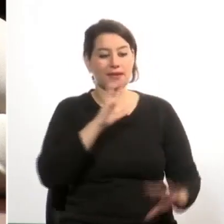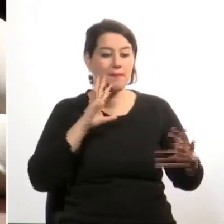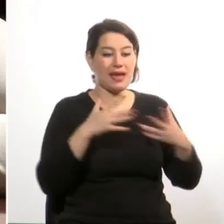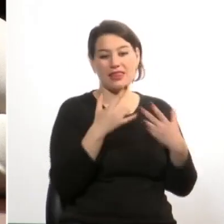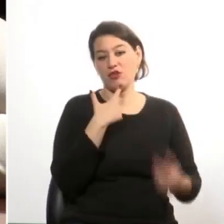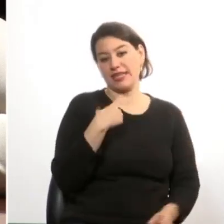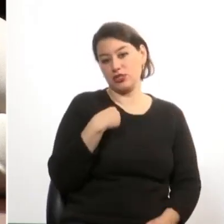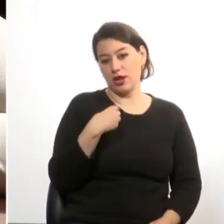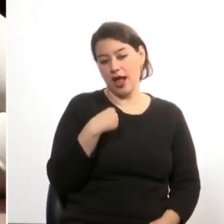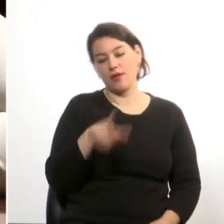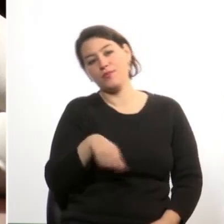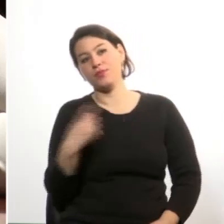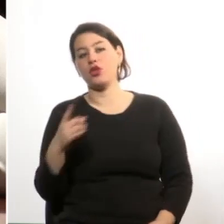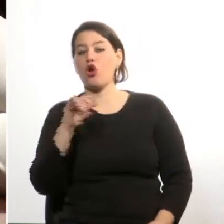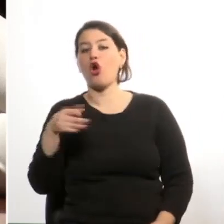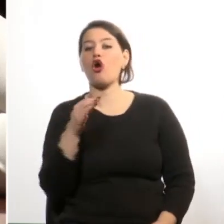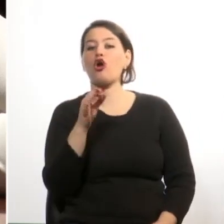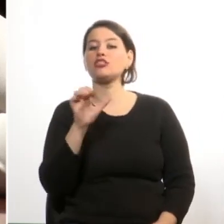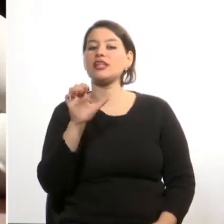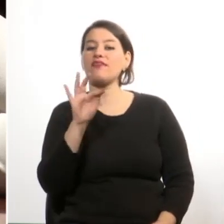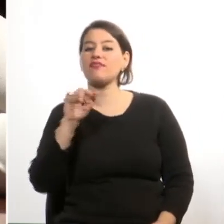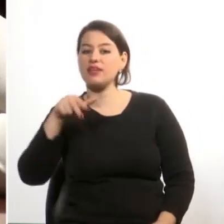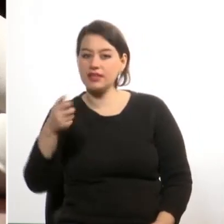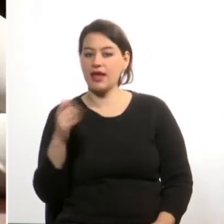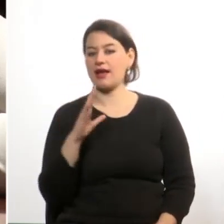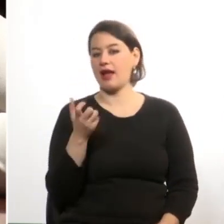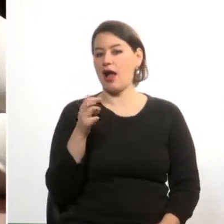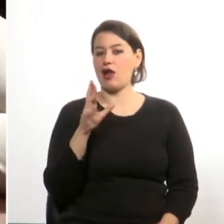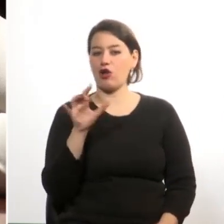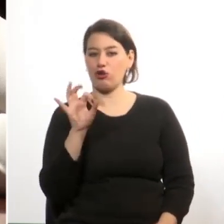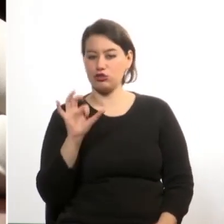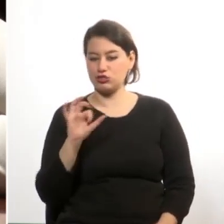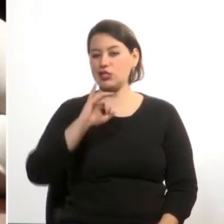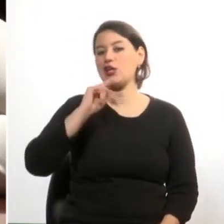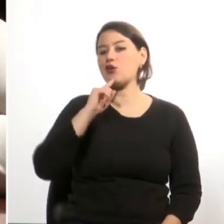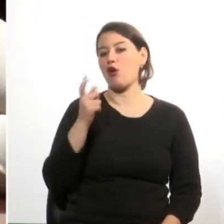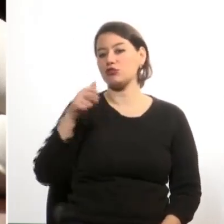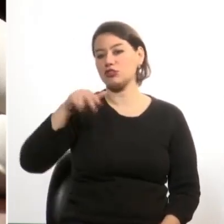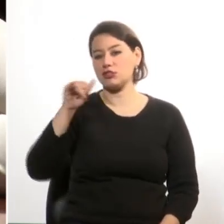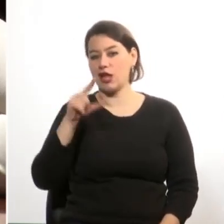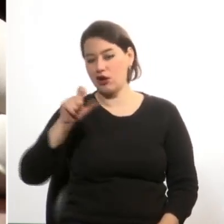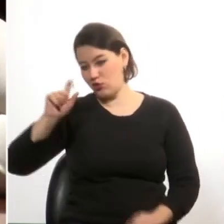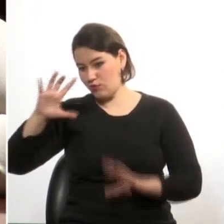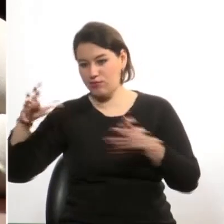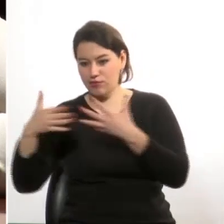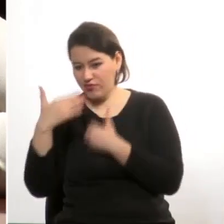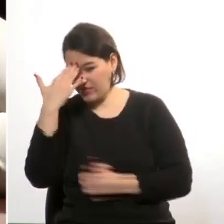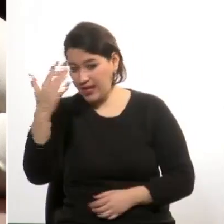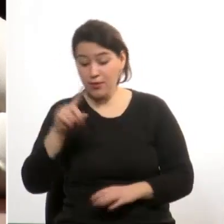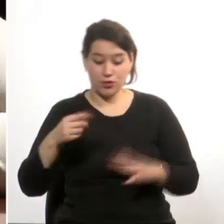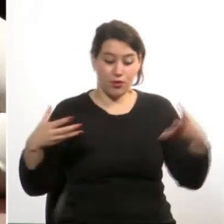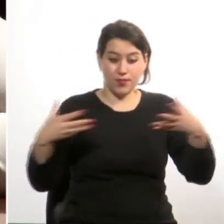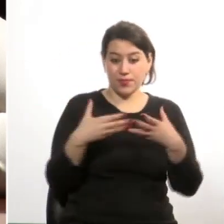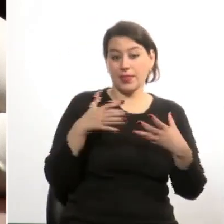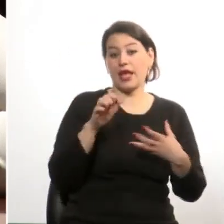Nacional, Josefina Plá, Carlos Baraybar y Gonzalo Carámbula, por el Frente Amplio, y Eduardo Pérez